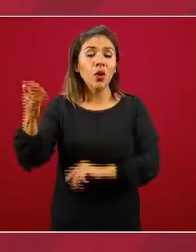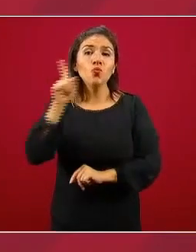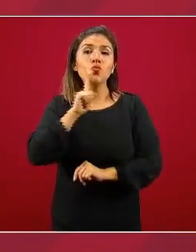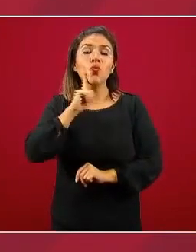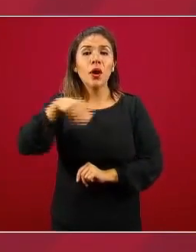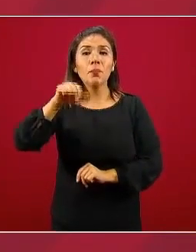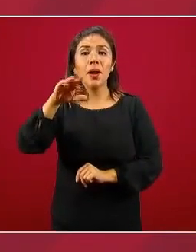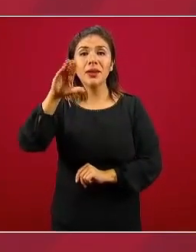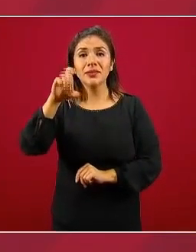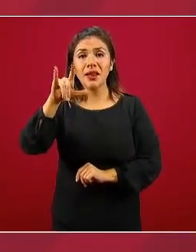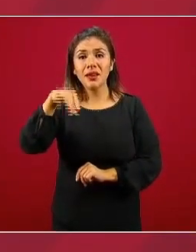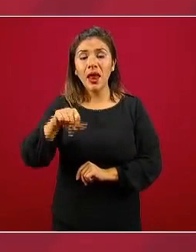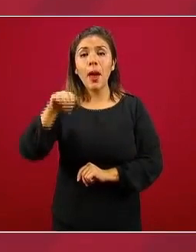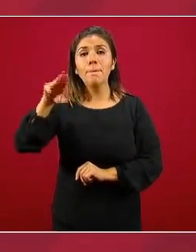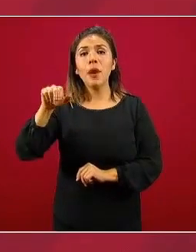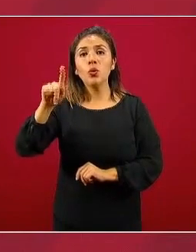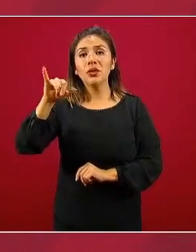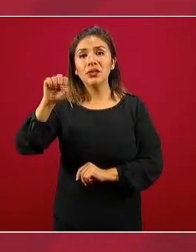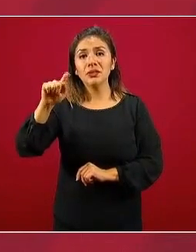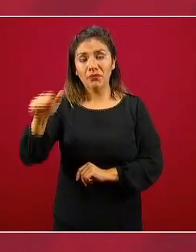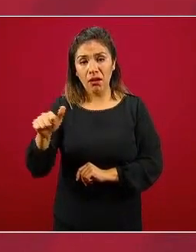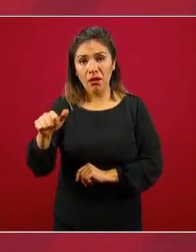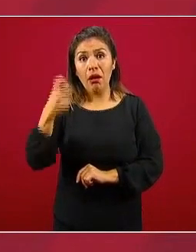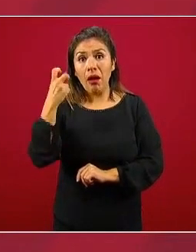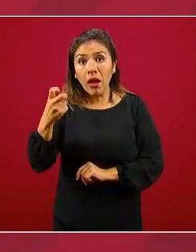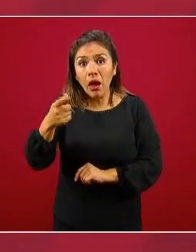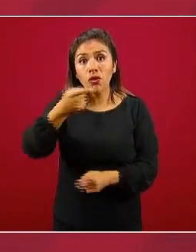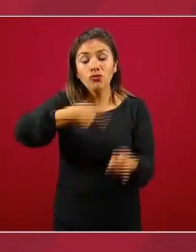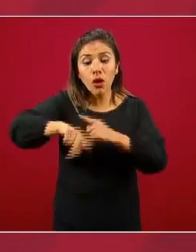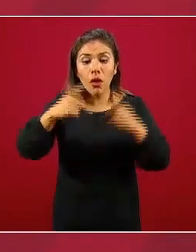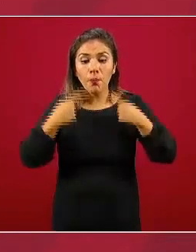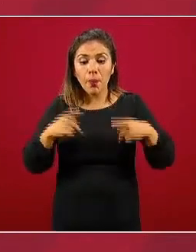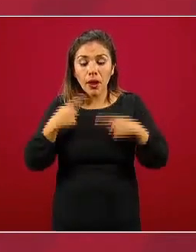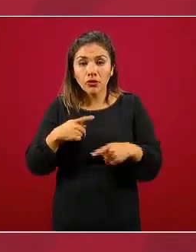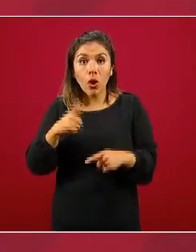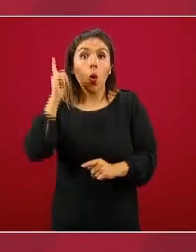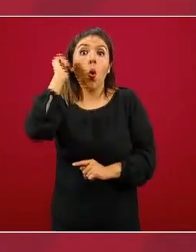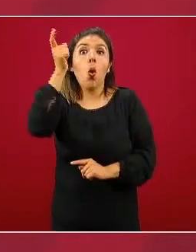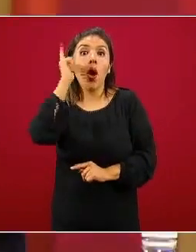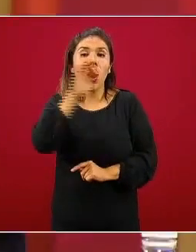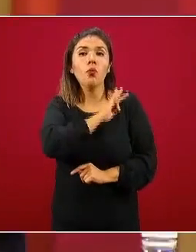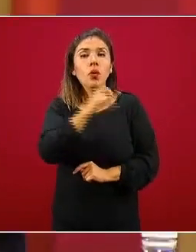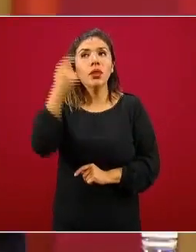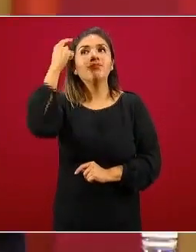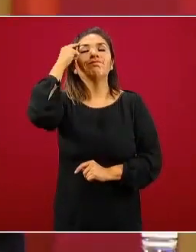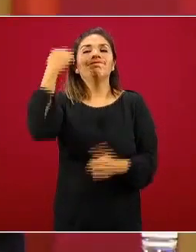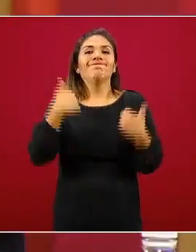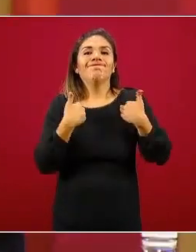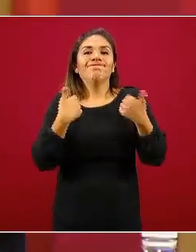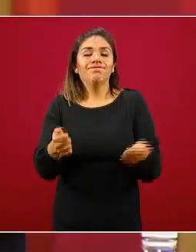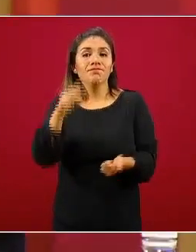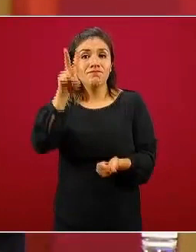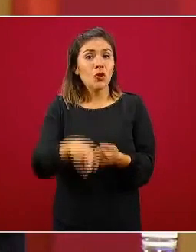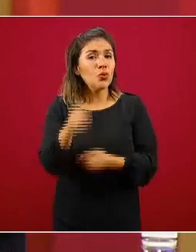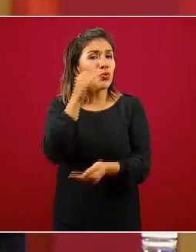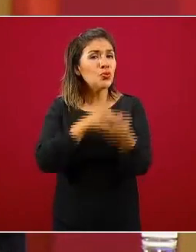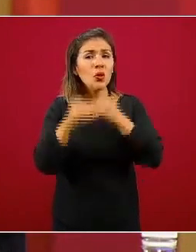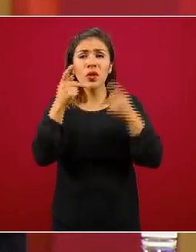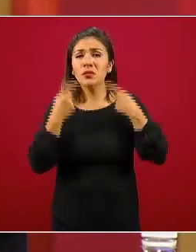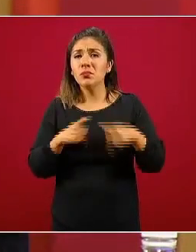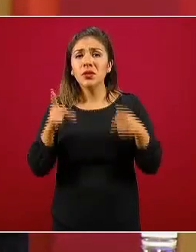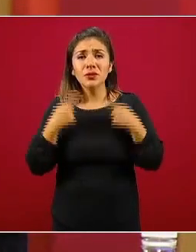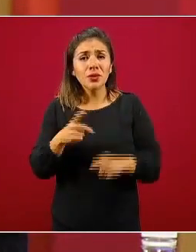Marcelina Bautista y que nos lleva a todas y todos, espero, a la conciencia de que todas las